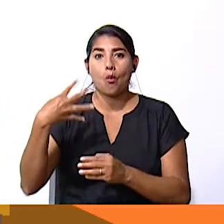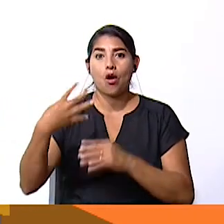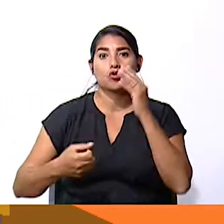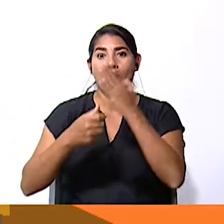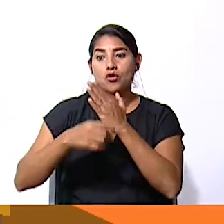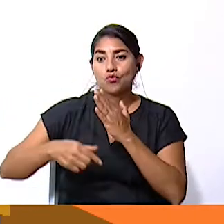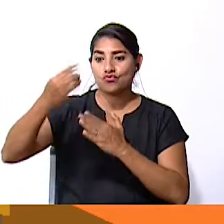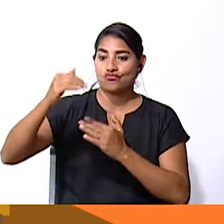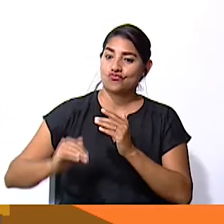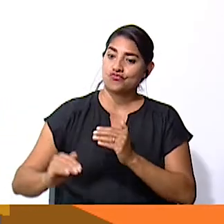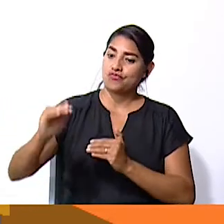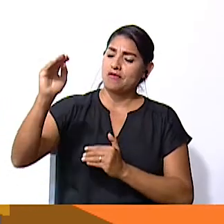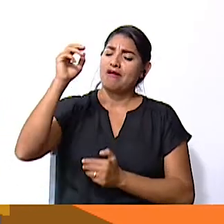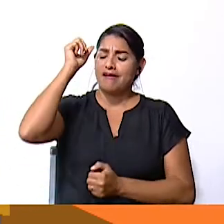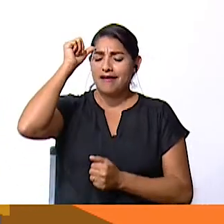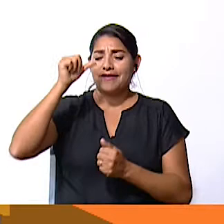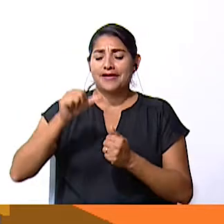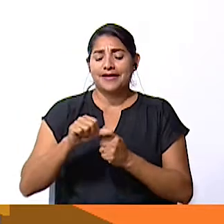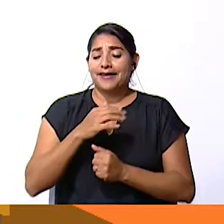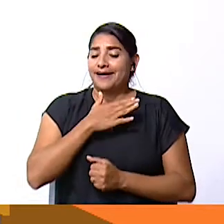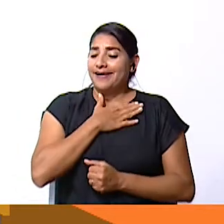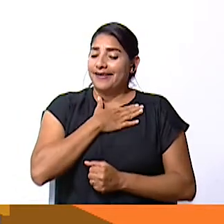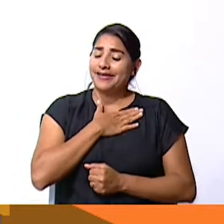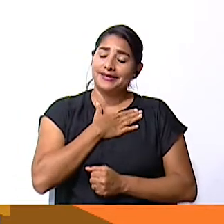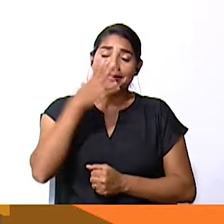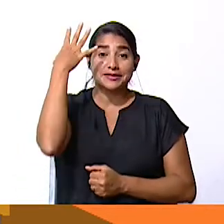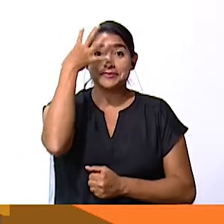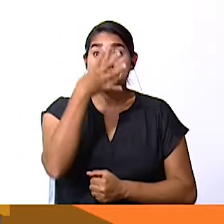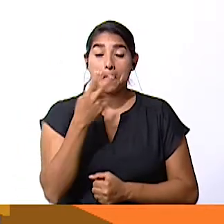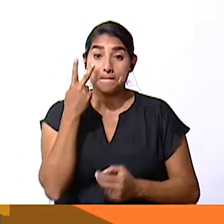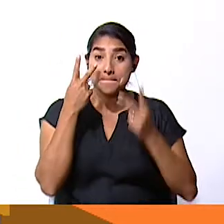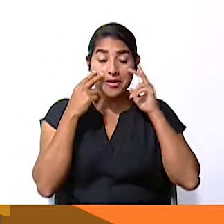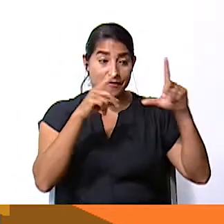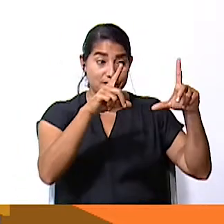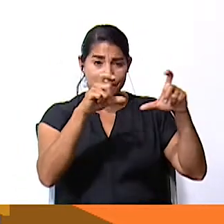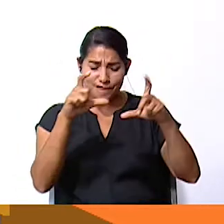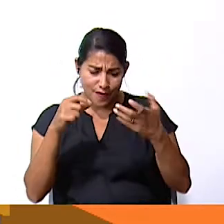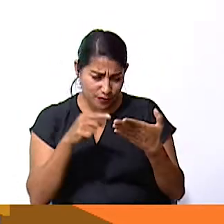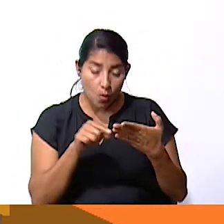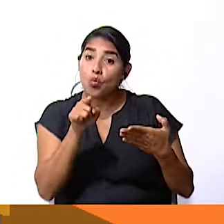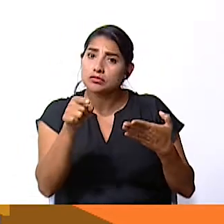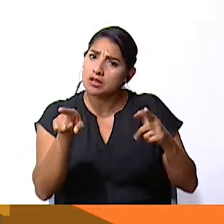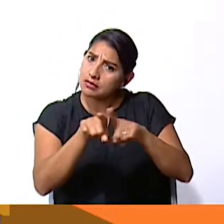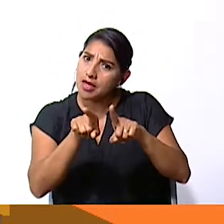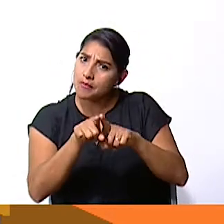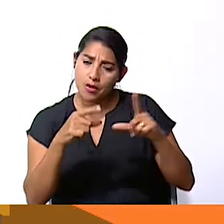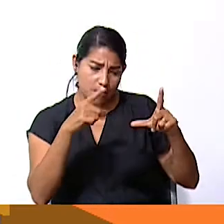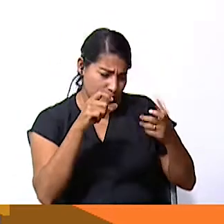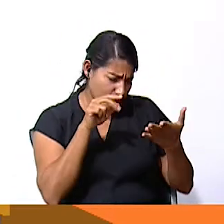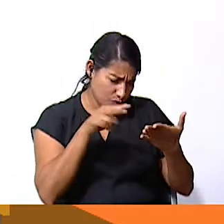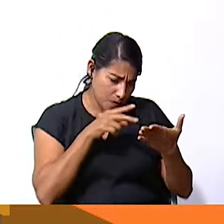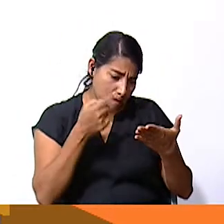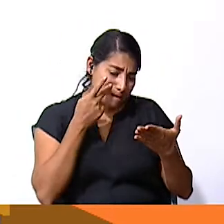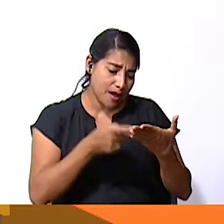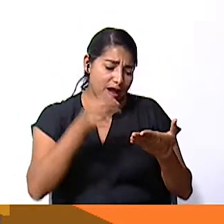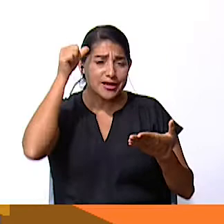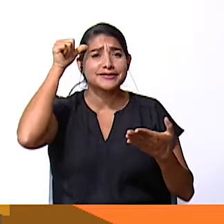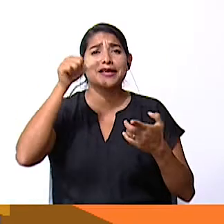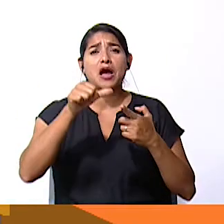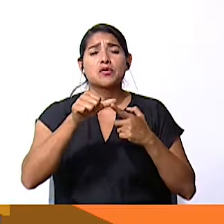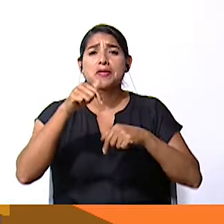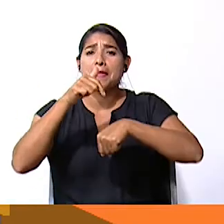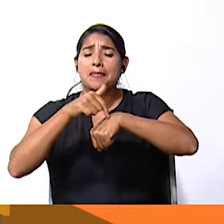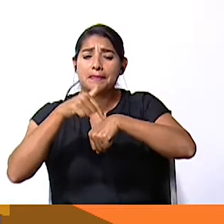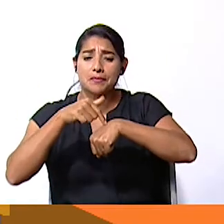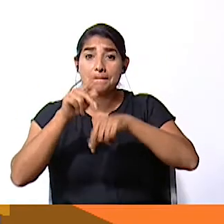año. Ay, es tan lindo recordar ver las fotografías. Ustedes también ven fotografías para recordar personas y